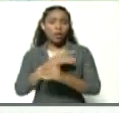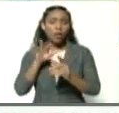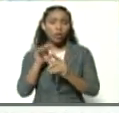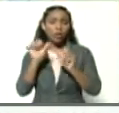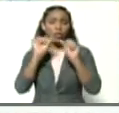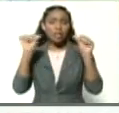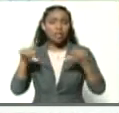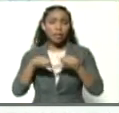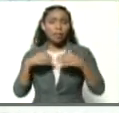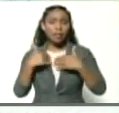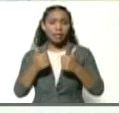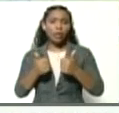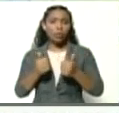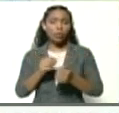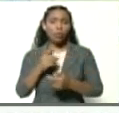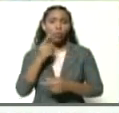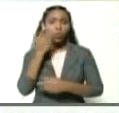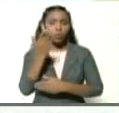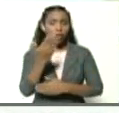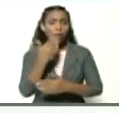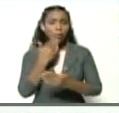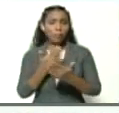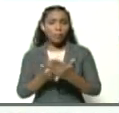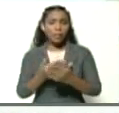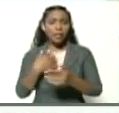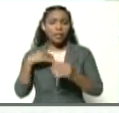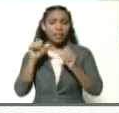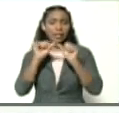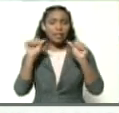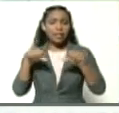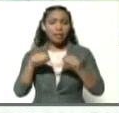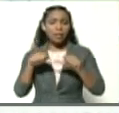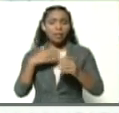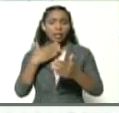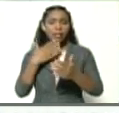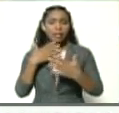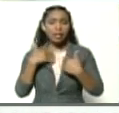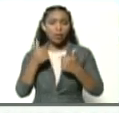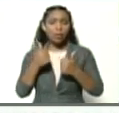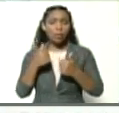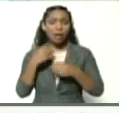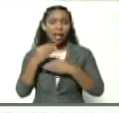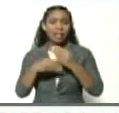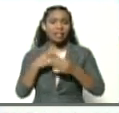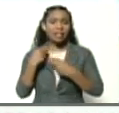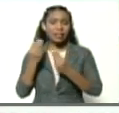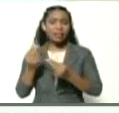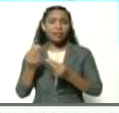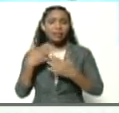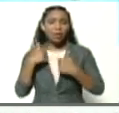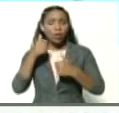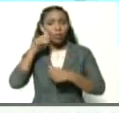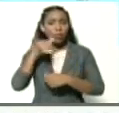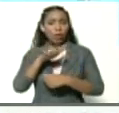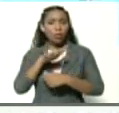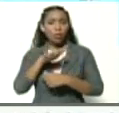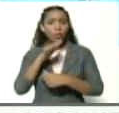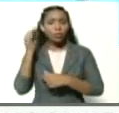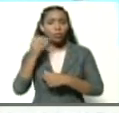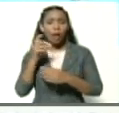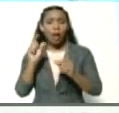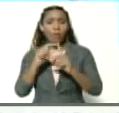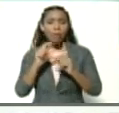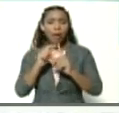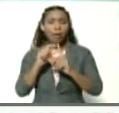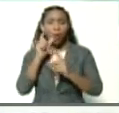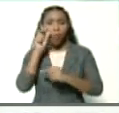salud, presidente, como usted lo ha pedido, y tener un sistema de salud robusto para garantizar la salud de nuestro pueblo. Le doy la palabra a la doctora